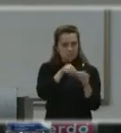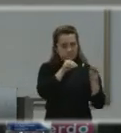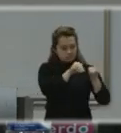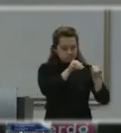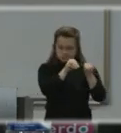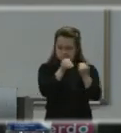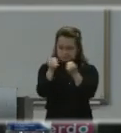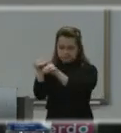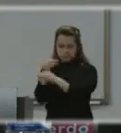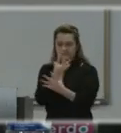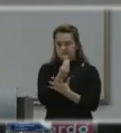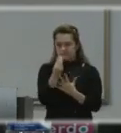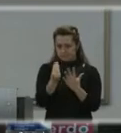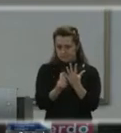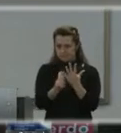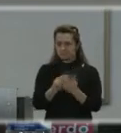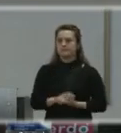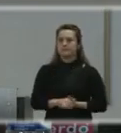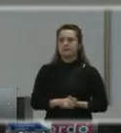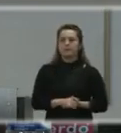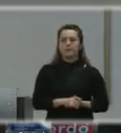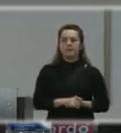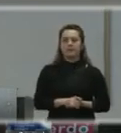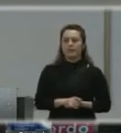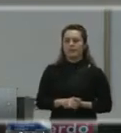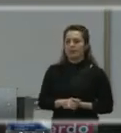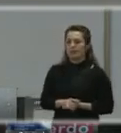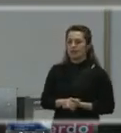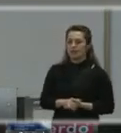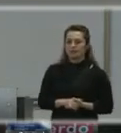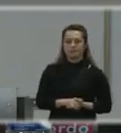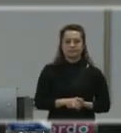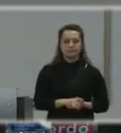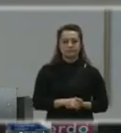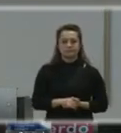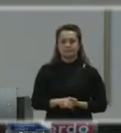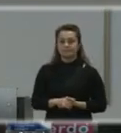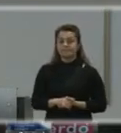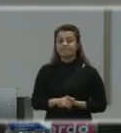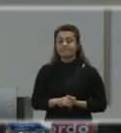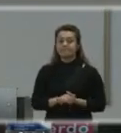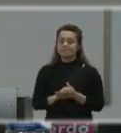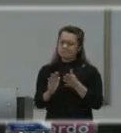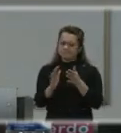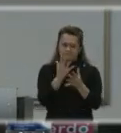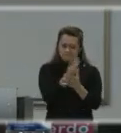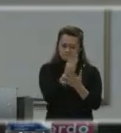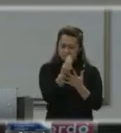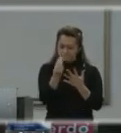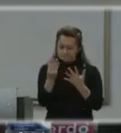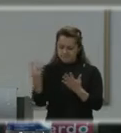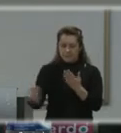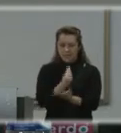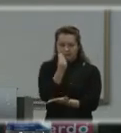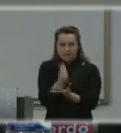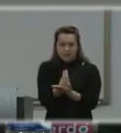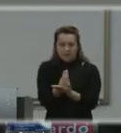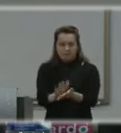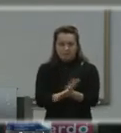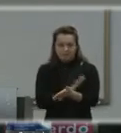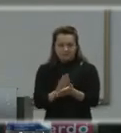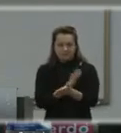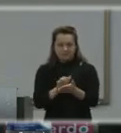se realizaron los grupos focales. Algunos de los resultados interesantes de los grupos focales fue